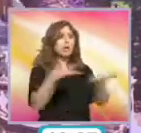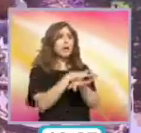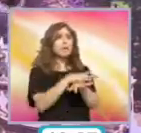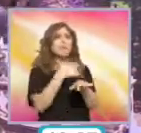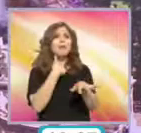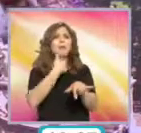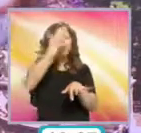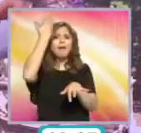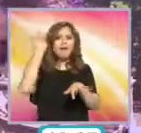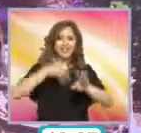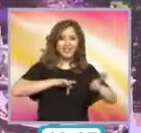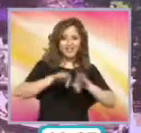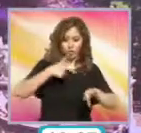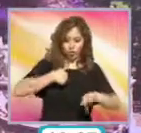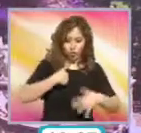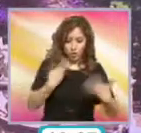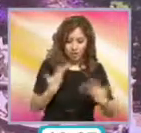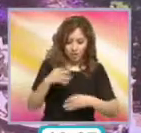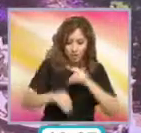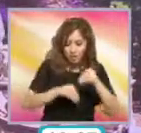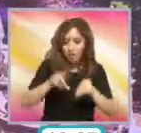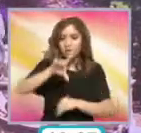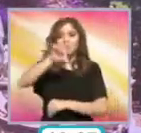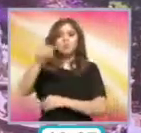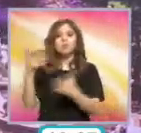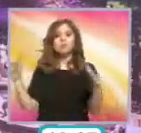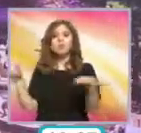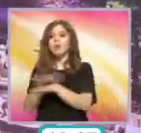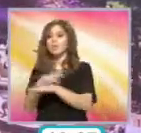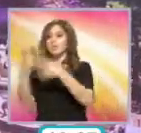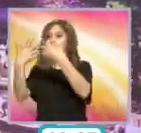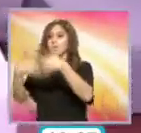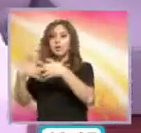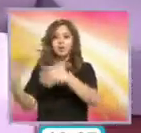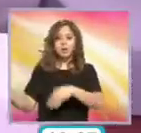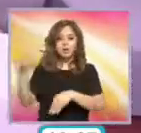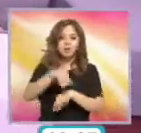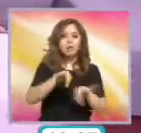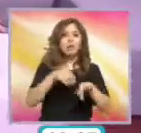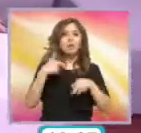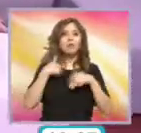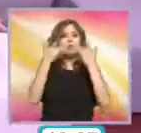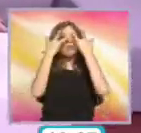voy a poner robots por todos lados. Y estamos viendo que no. Estamos viendo que nos ha hecho más humanos, nos ha